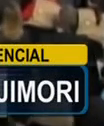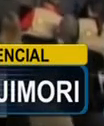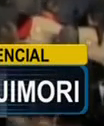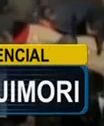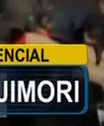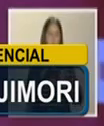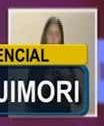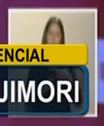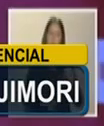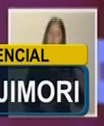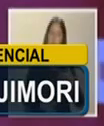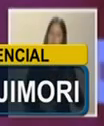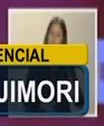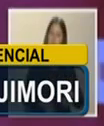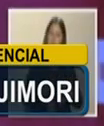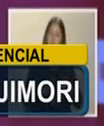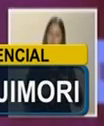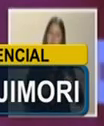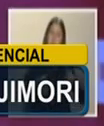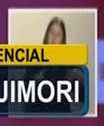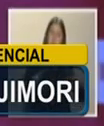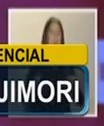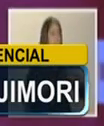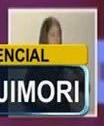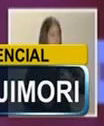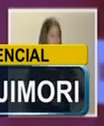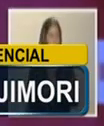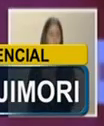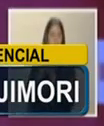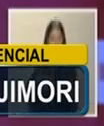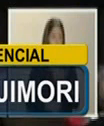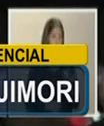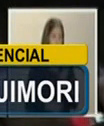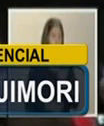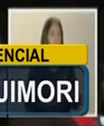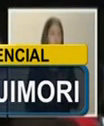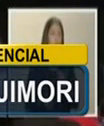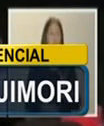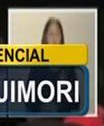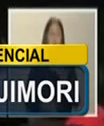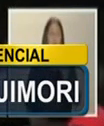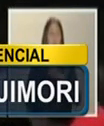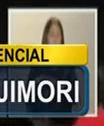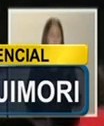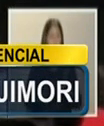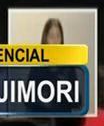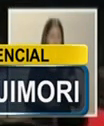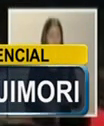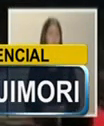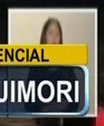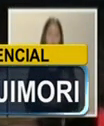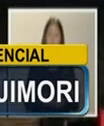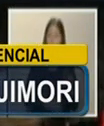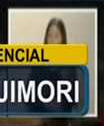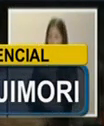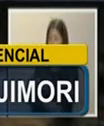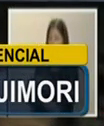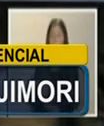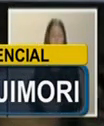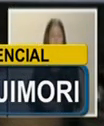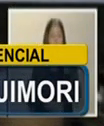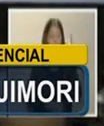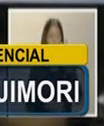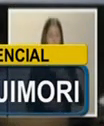Uno de los temas principales del debate fueron crecimiento económico y promoción del empleo. Keiko Fujimori aseguró que de gobernar respetará